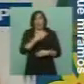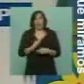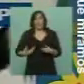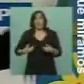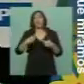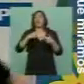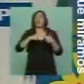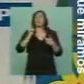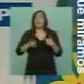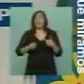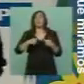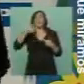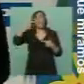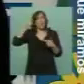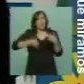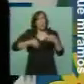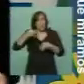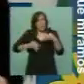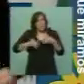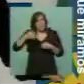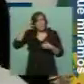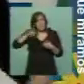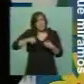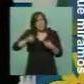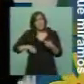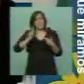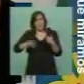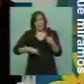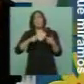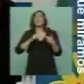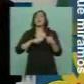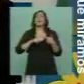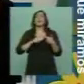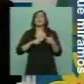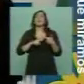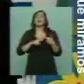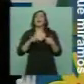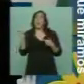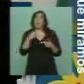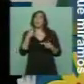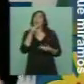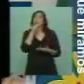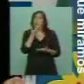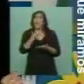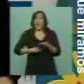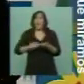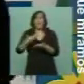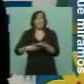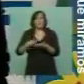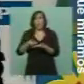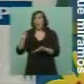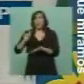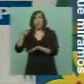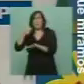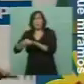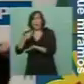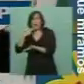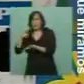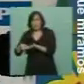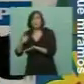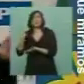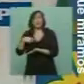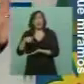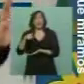tercer poder que son los jueces y que también hacen sus declaraciones juradas Más allá de que no pagan